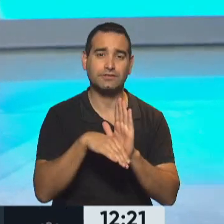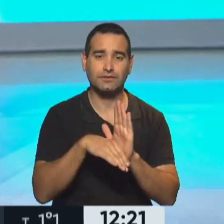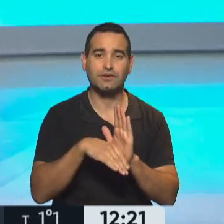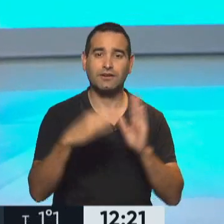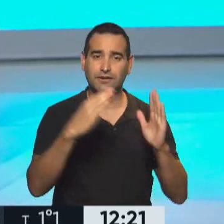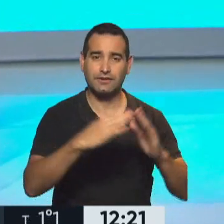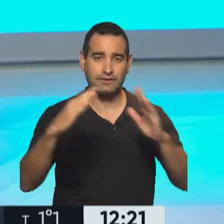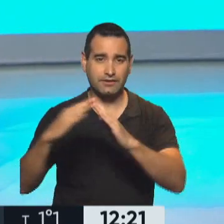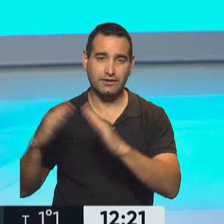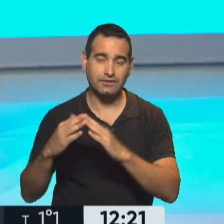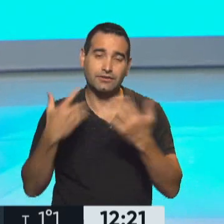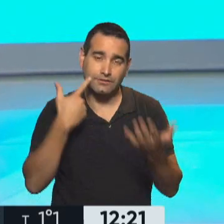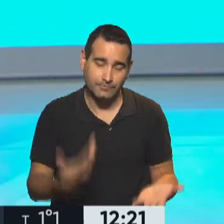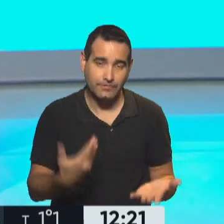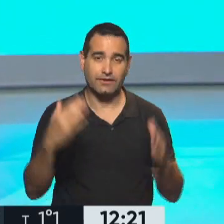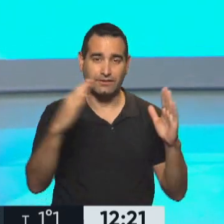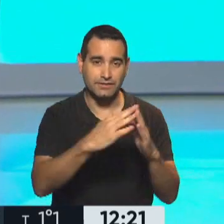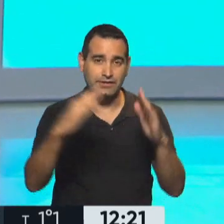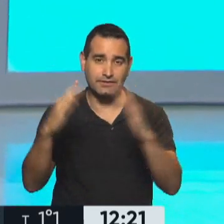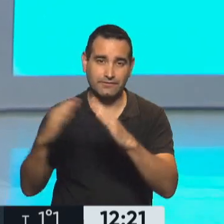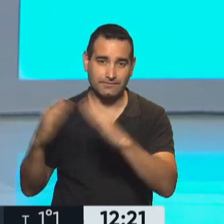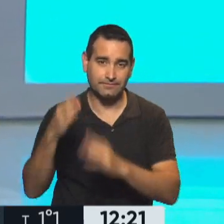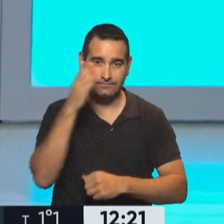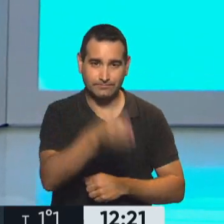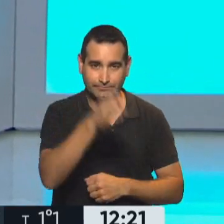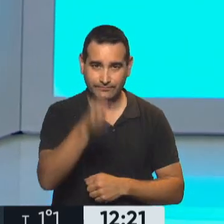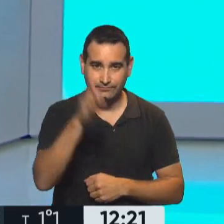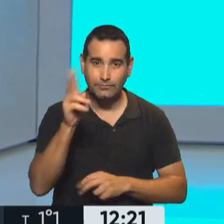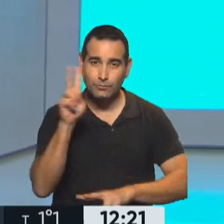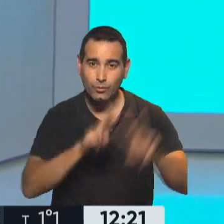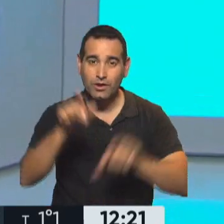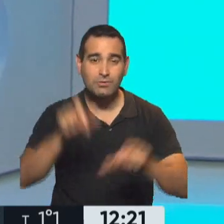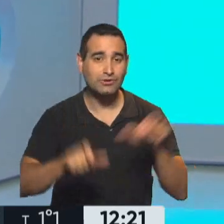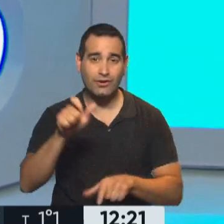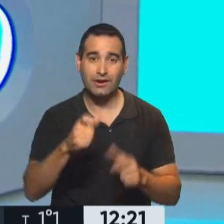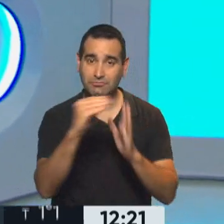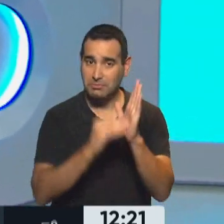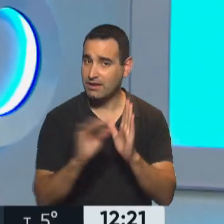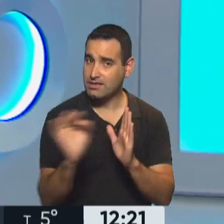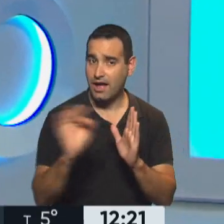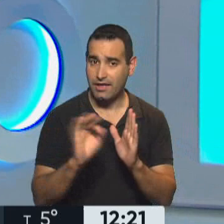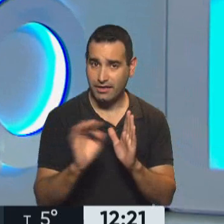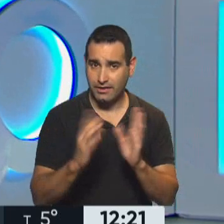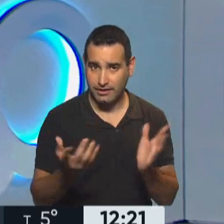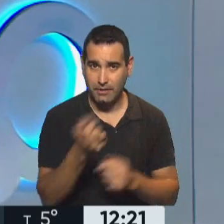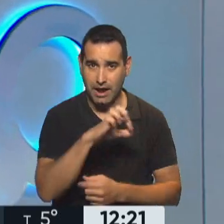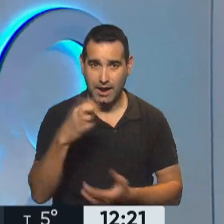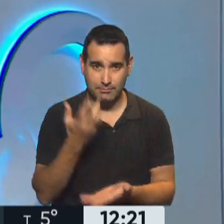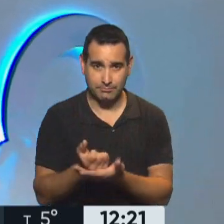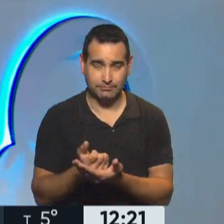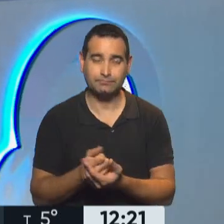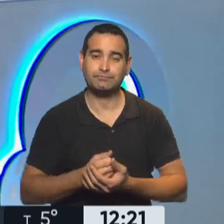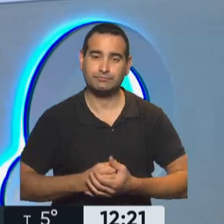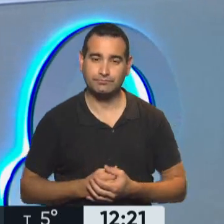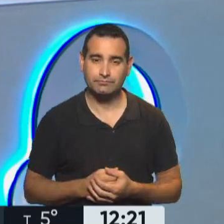por casa. Recorre precisamente casa por casa tratando de detectar a aquellas personas que no se han inscrito todavía a través de la app Vacunate